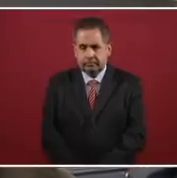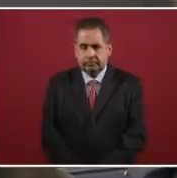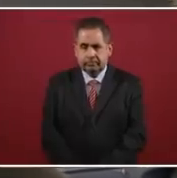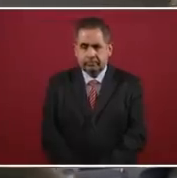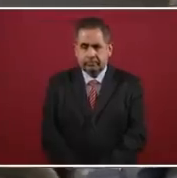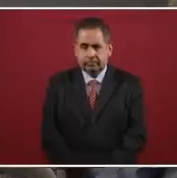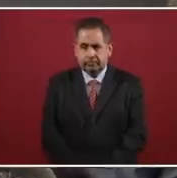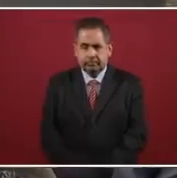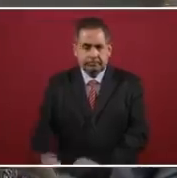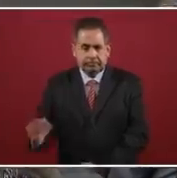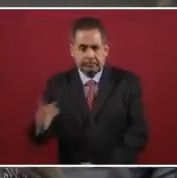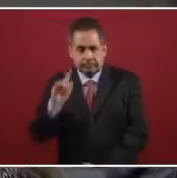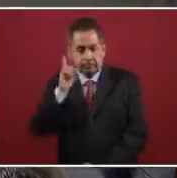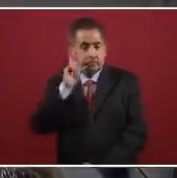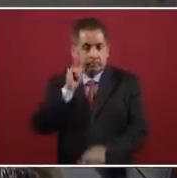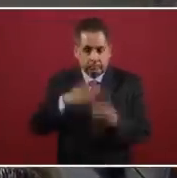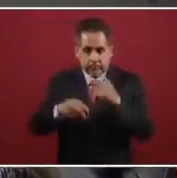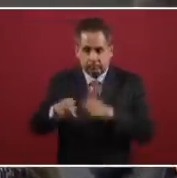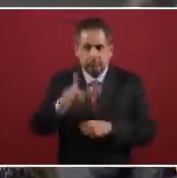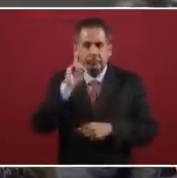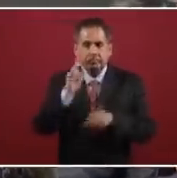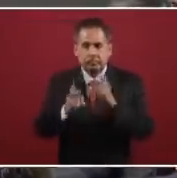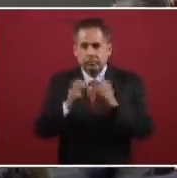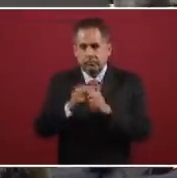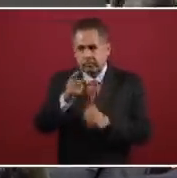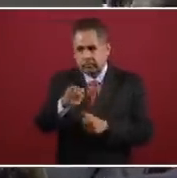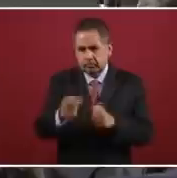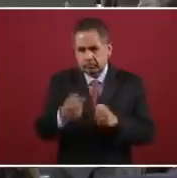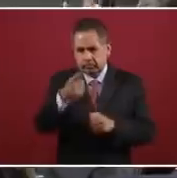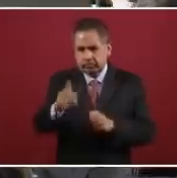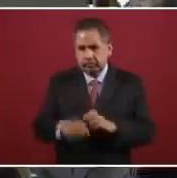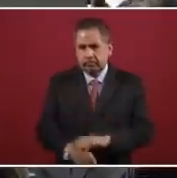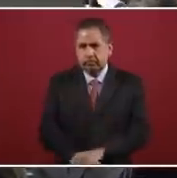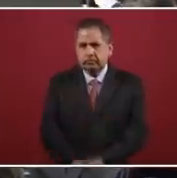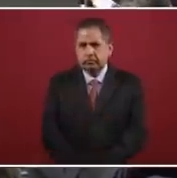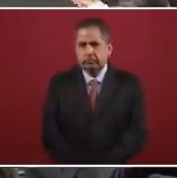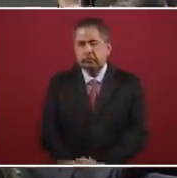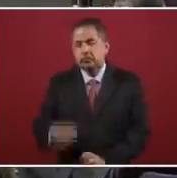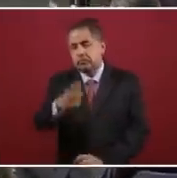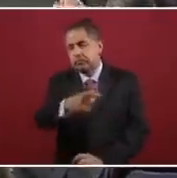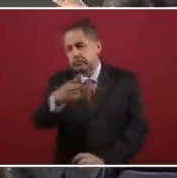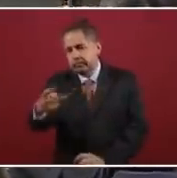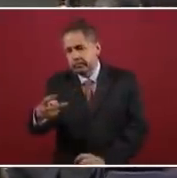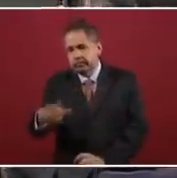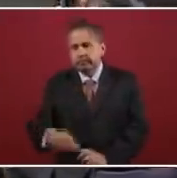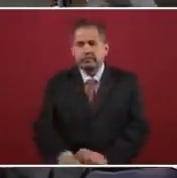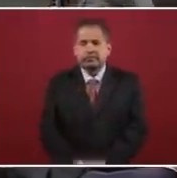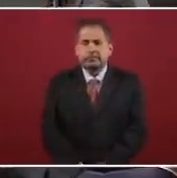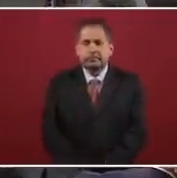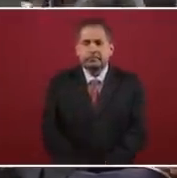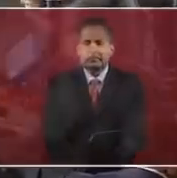¿Te vienes mañana? Abrimos contigo. Segundo.